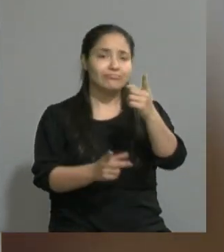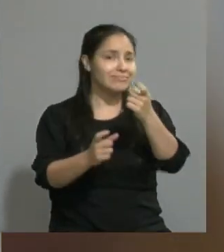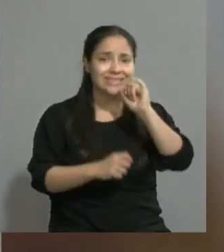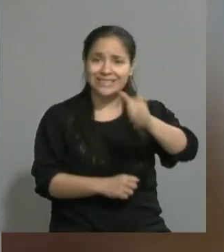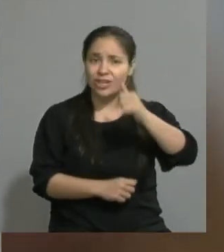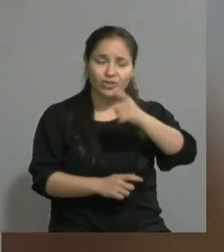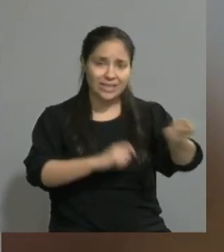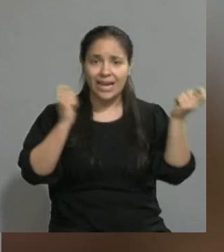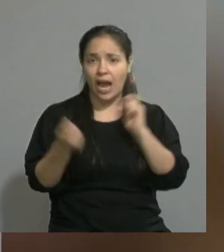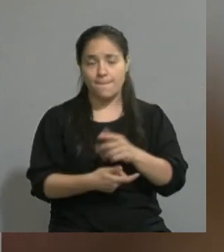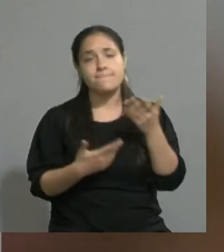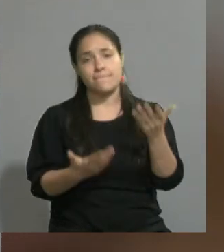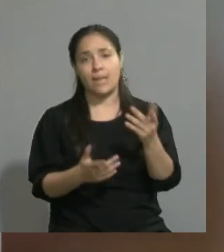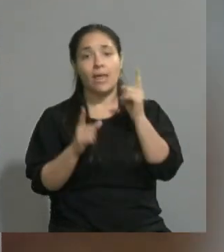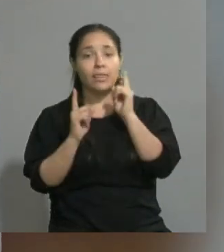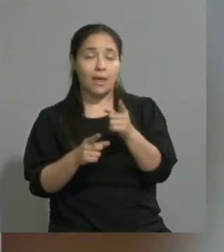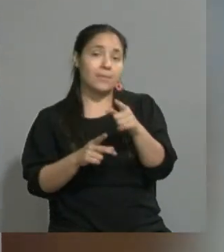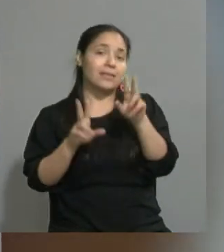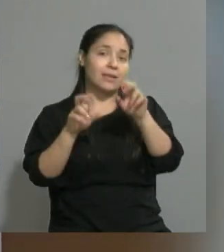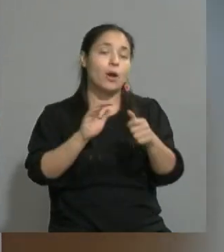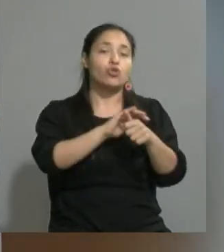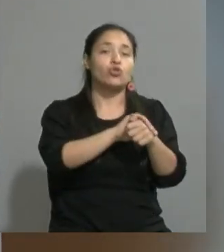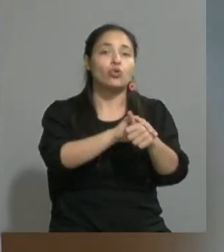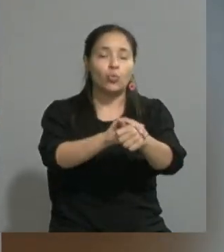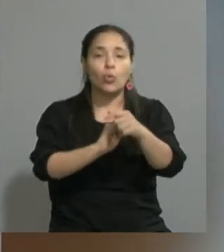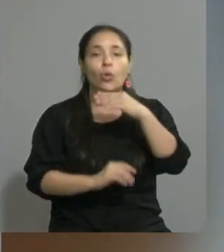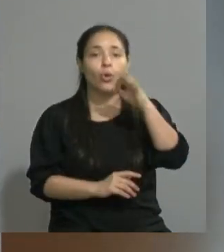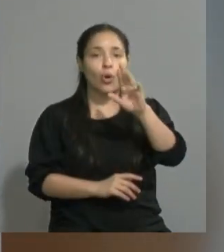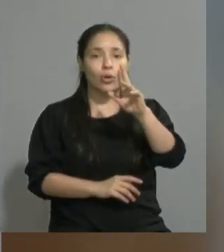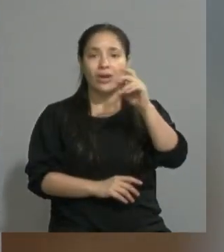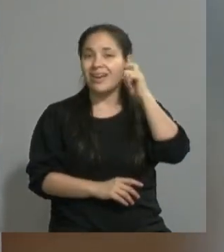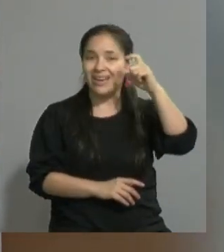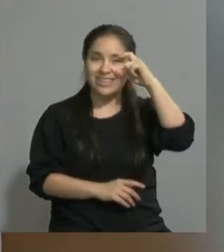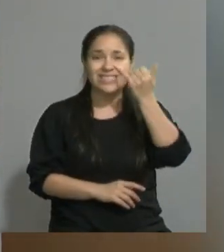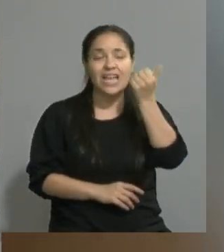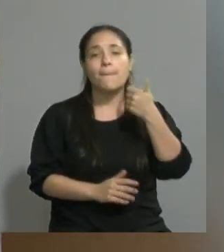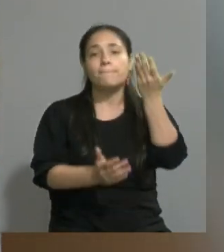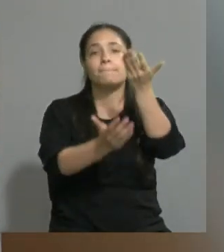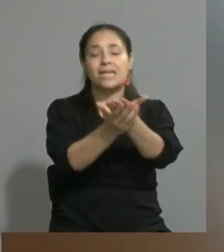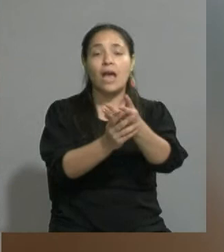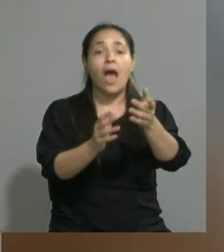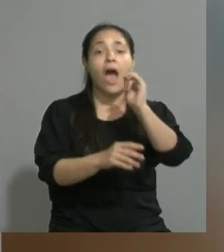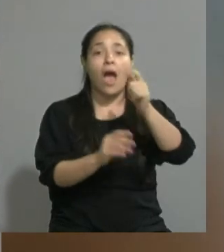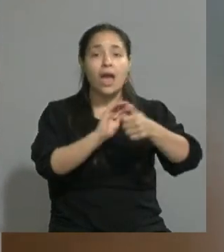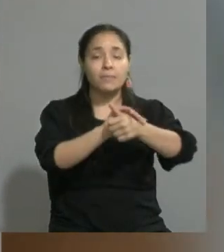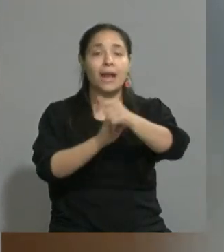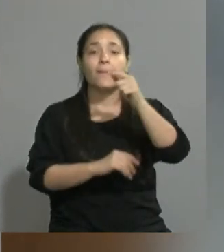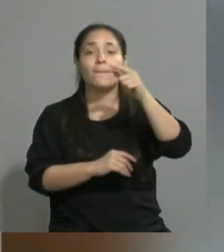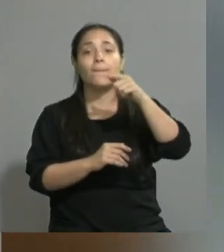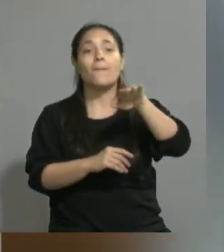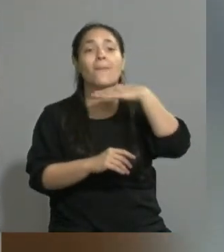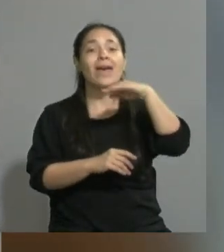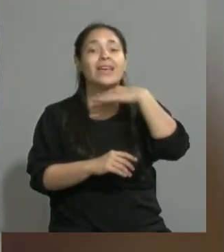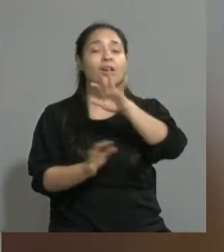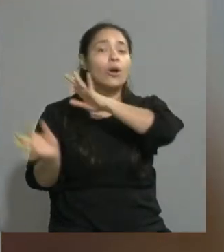cambiar, ni hablar de lo que pasa con el tortugo Jorge. Nosotros hemos presentado un habeas corpus. Ese animalito que vino de México